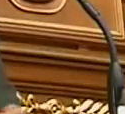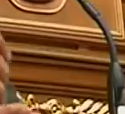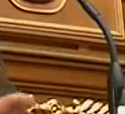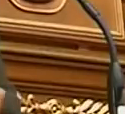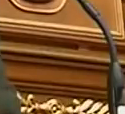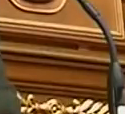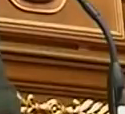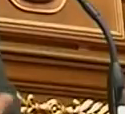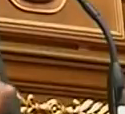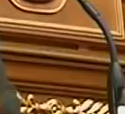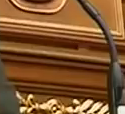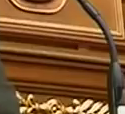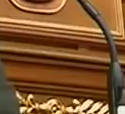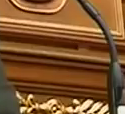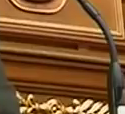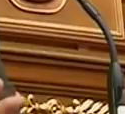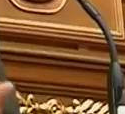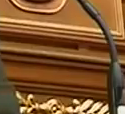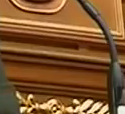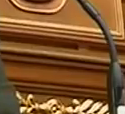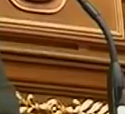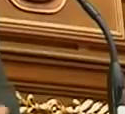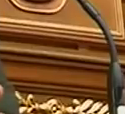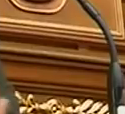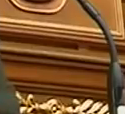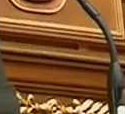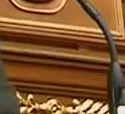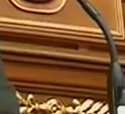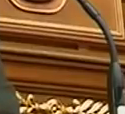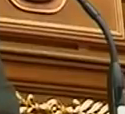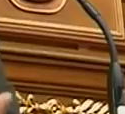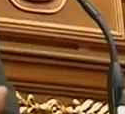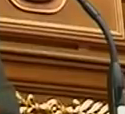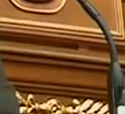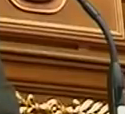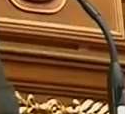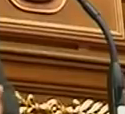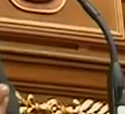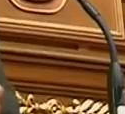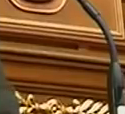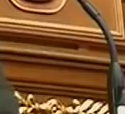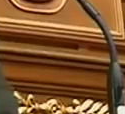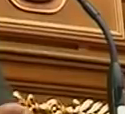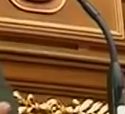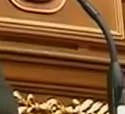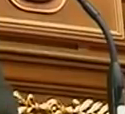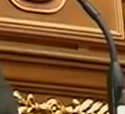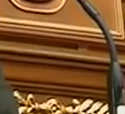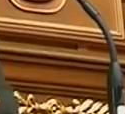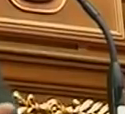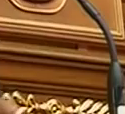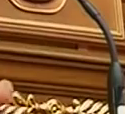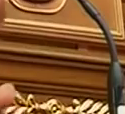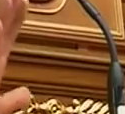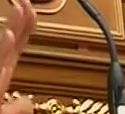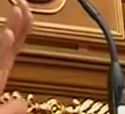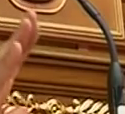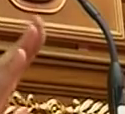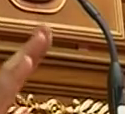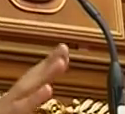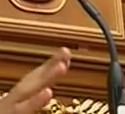el cuarto congreso de la Federación Venezolana de Estudiantes de Educación Media. Es todo, presidenta.